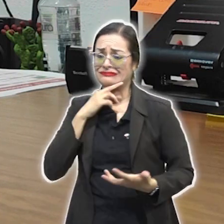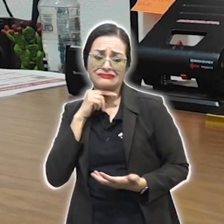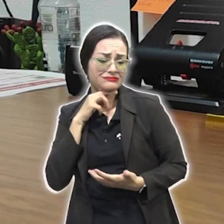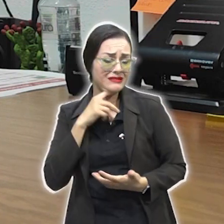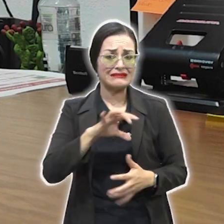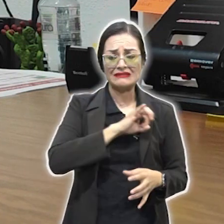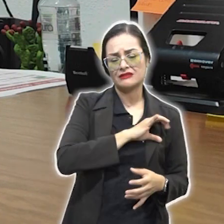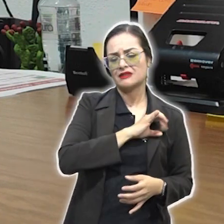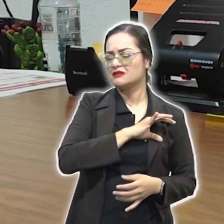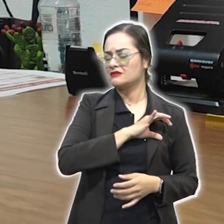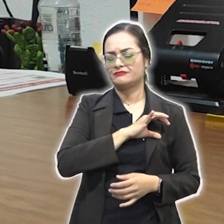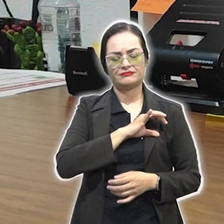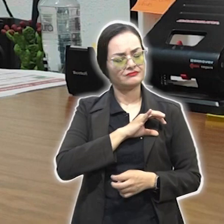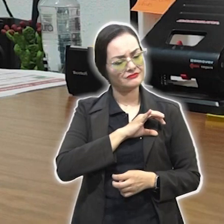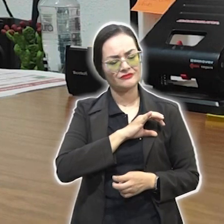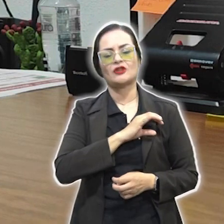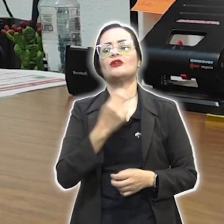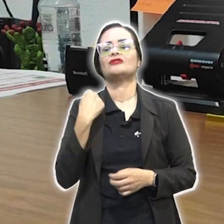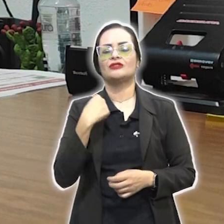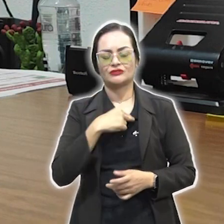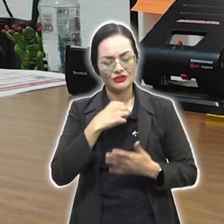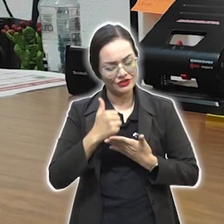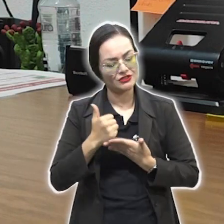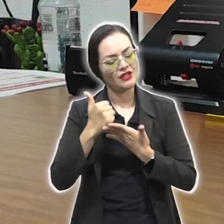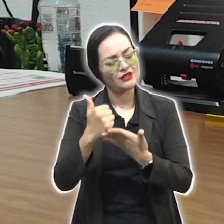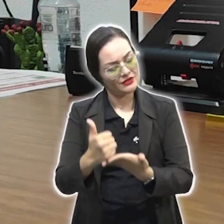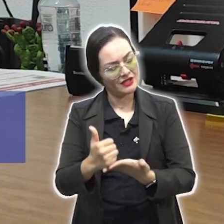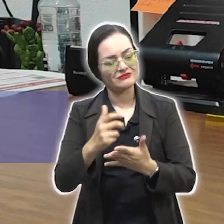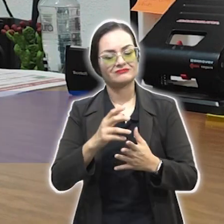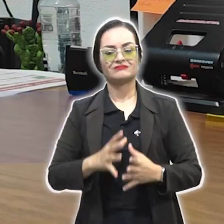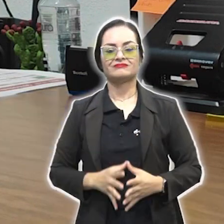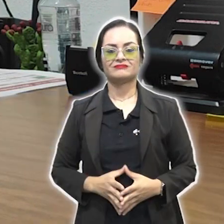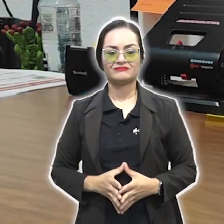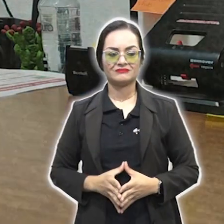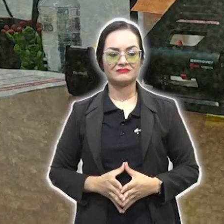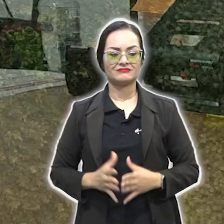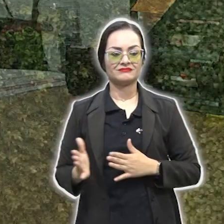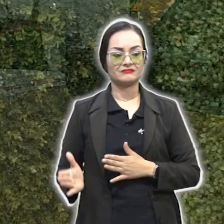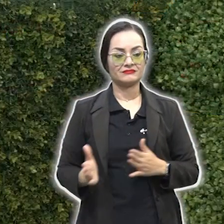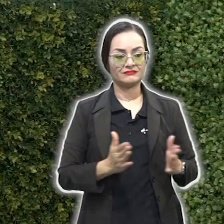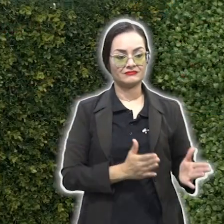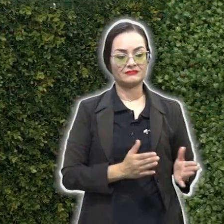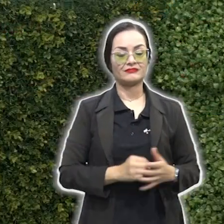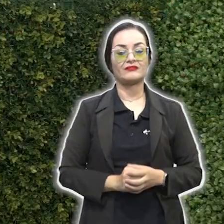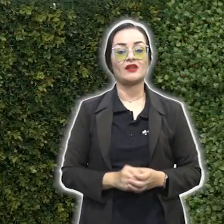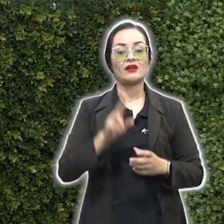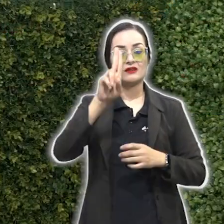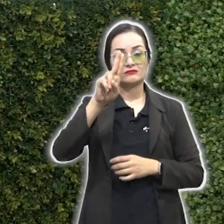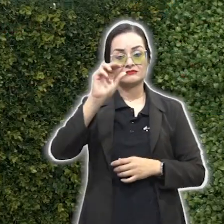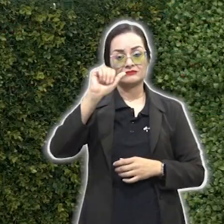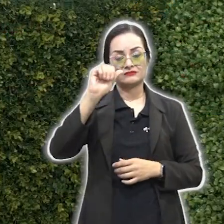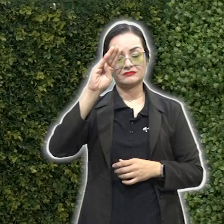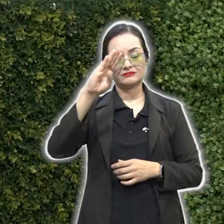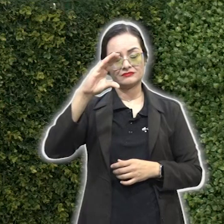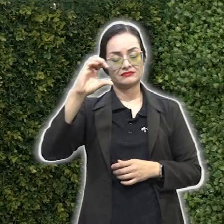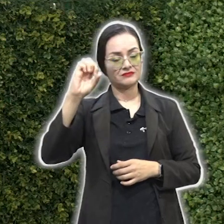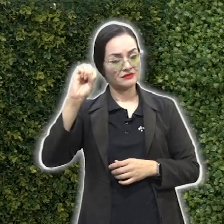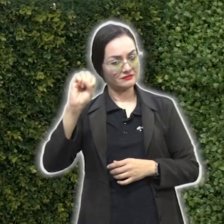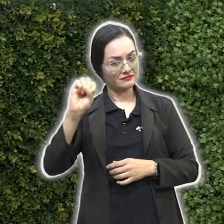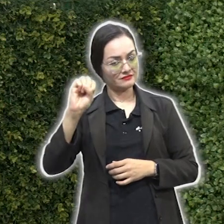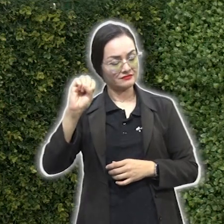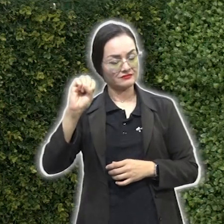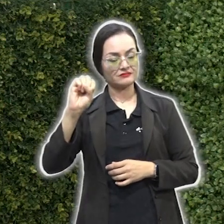y desistan de seguir llevando a la conclusión de sus estudios. La Universidad Autónoma de